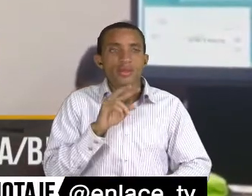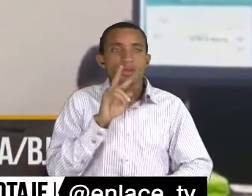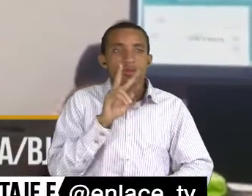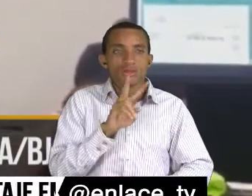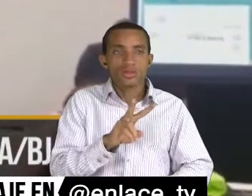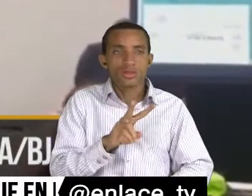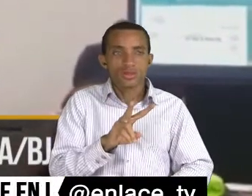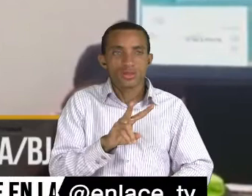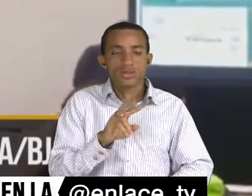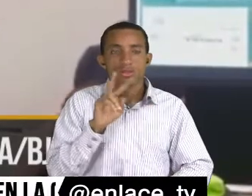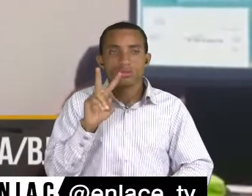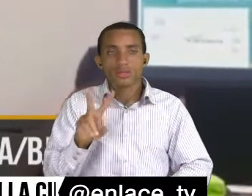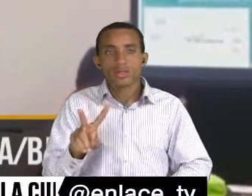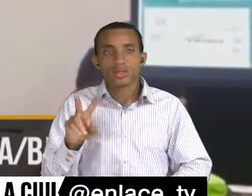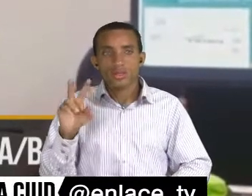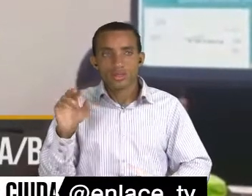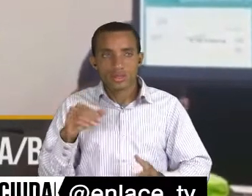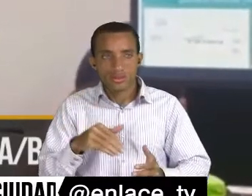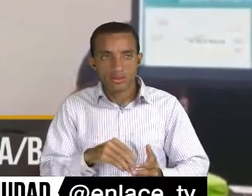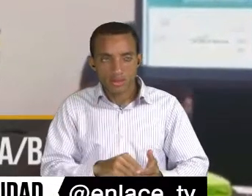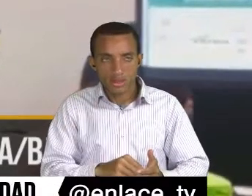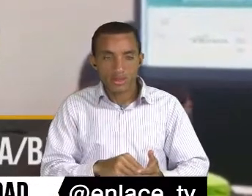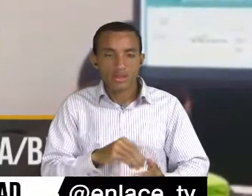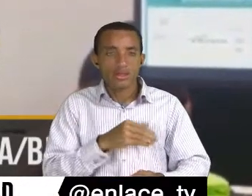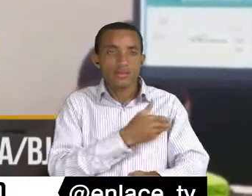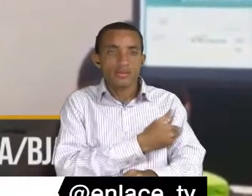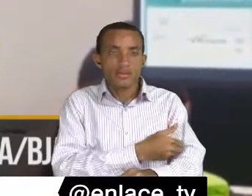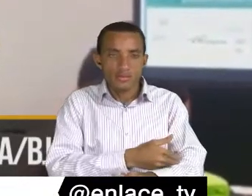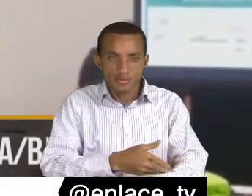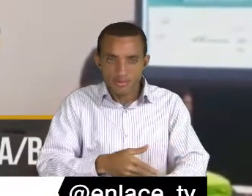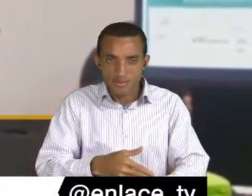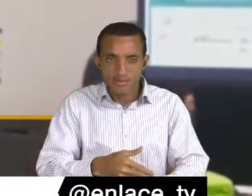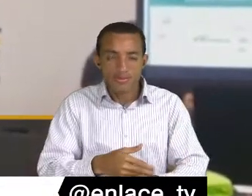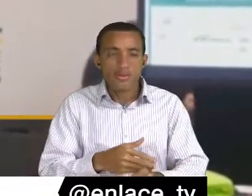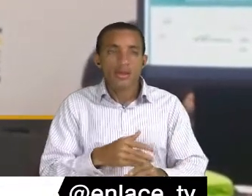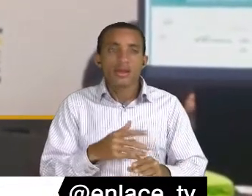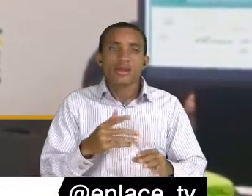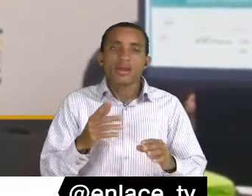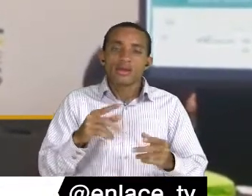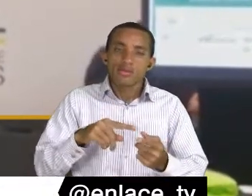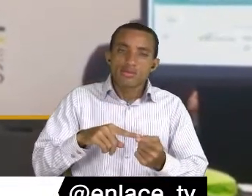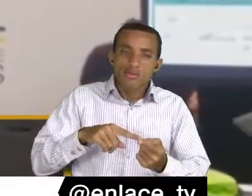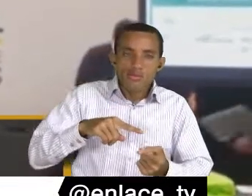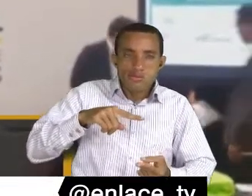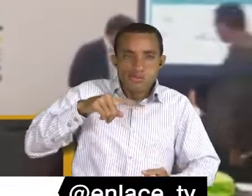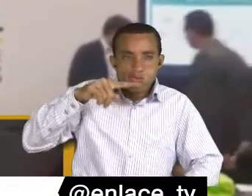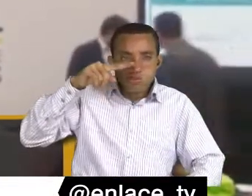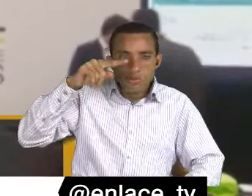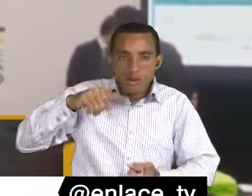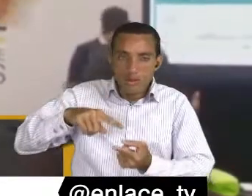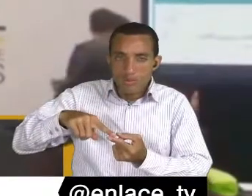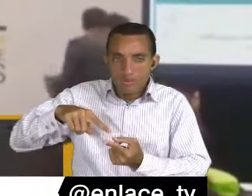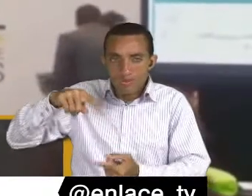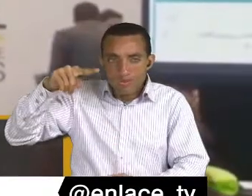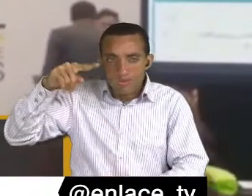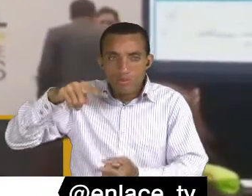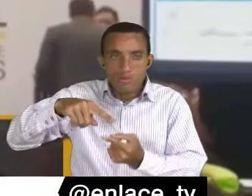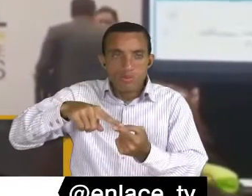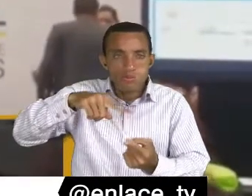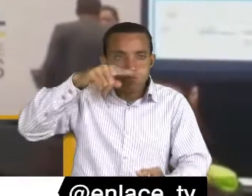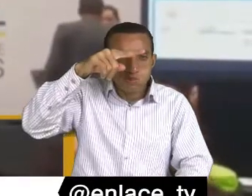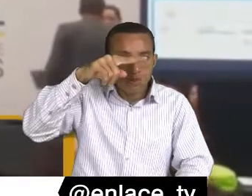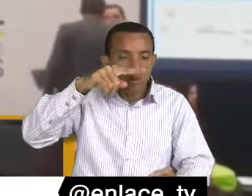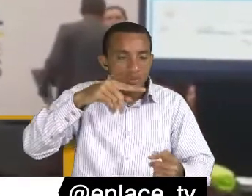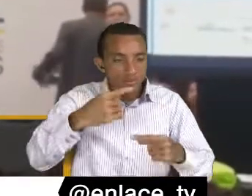barriles, 230 mil barriles al día. Provee de gasolina, diésel y otros derivados